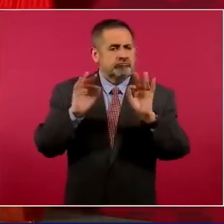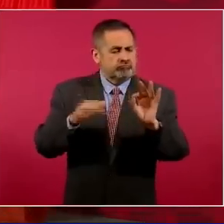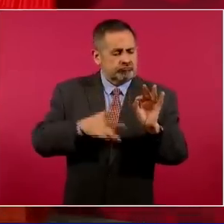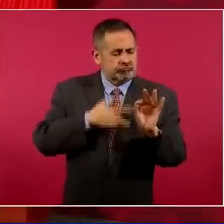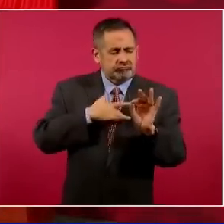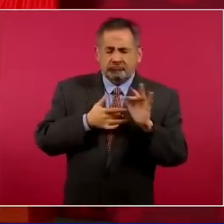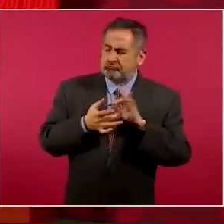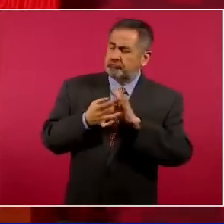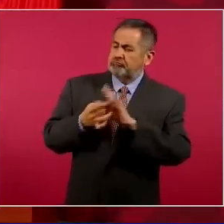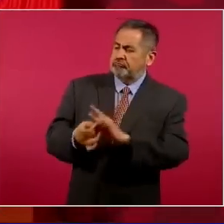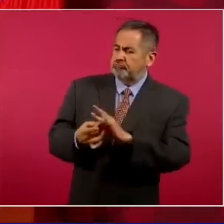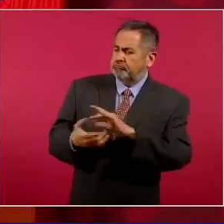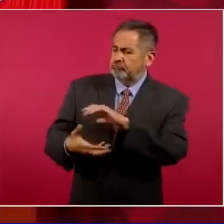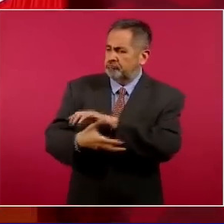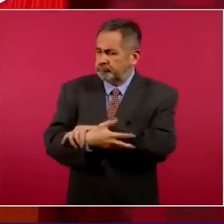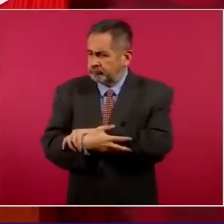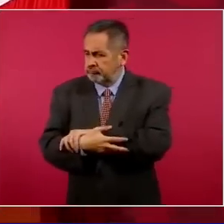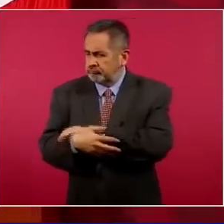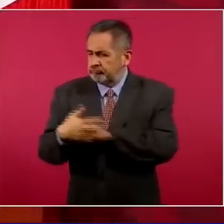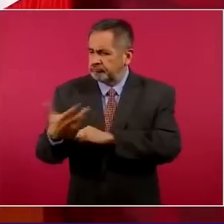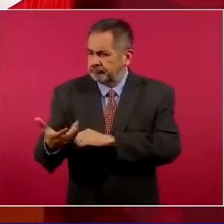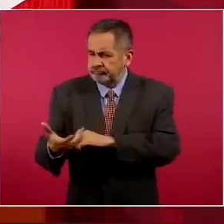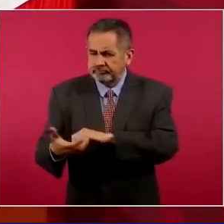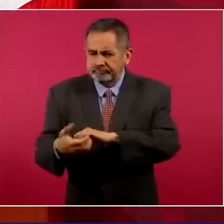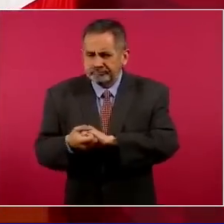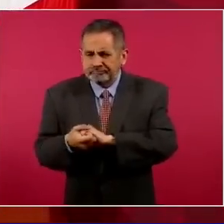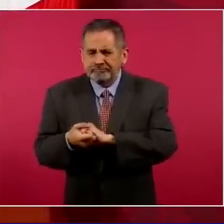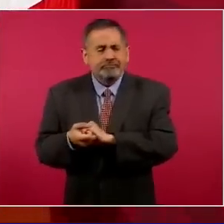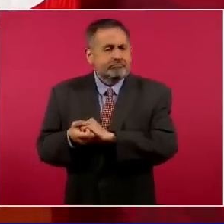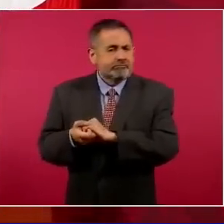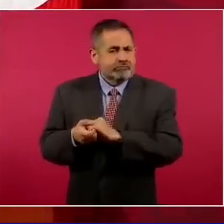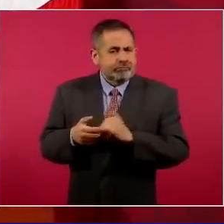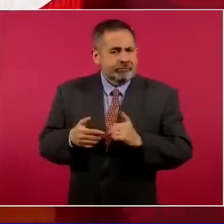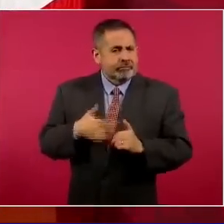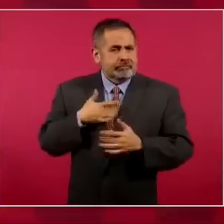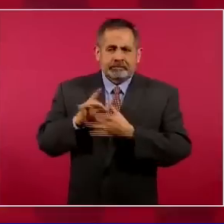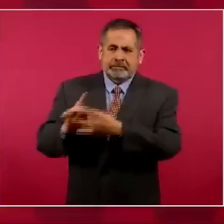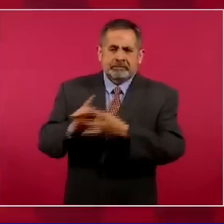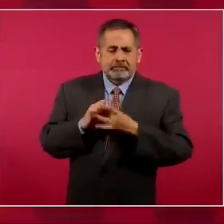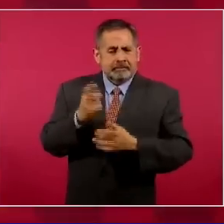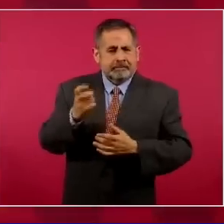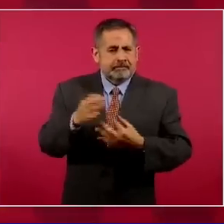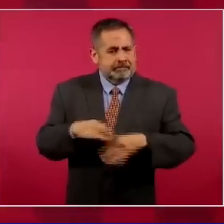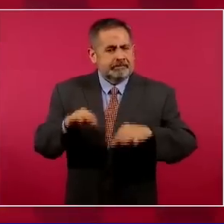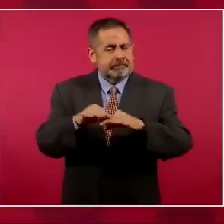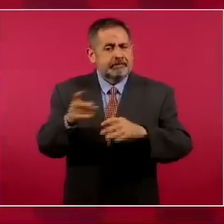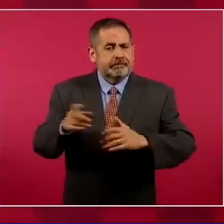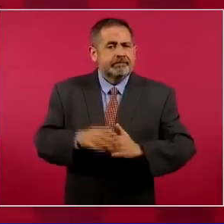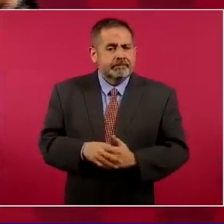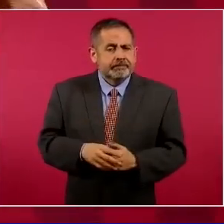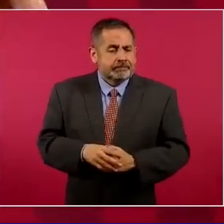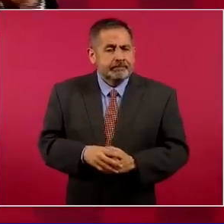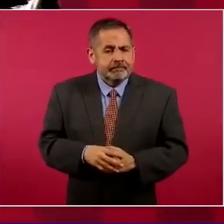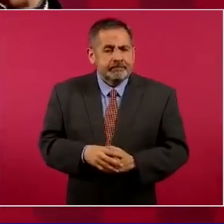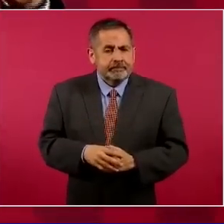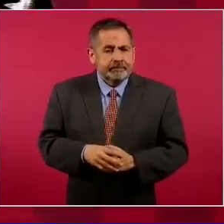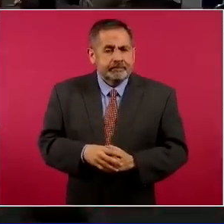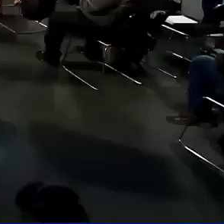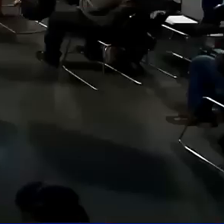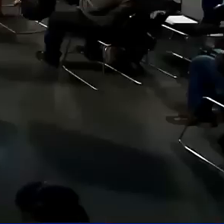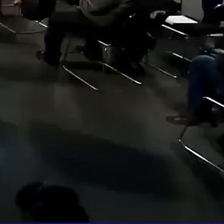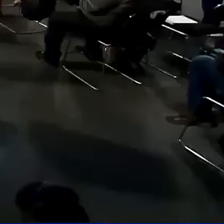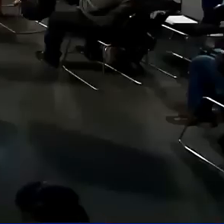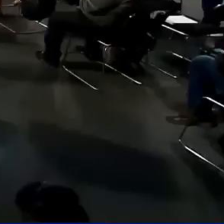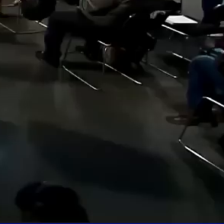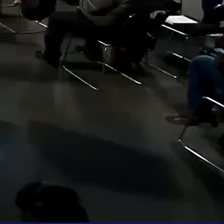muy fraterna, muy humana, Y existe un sector de la clase